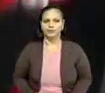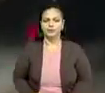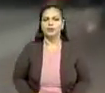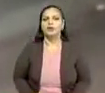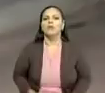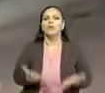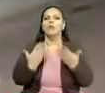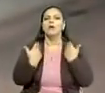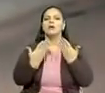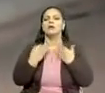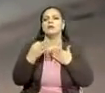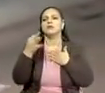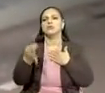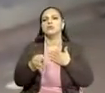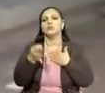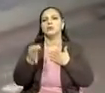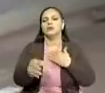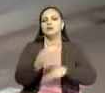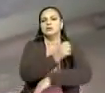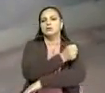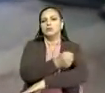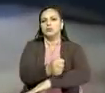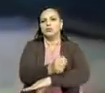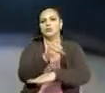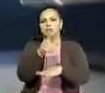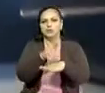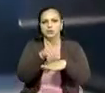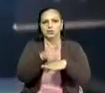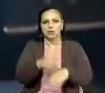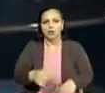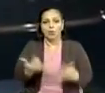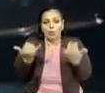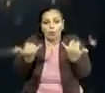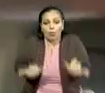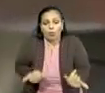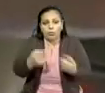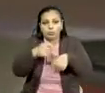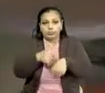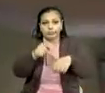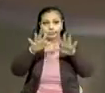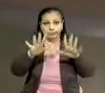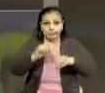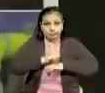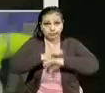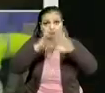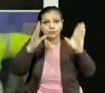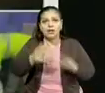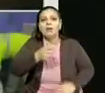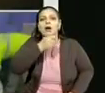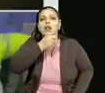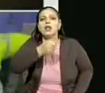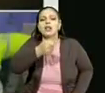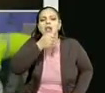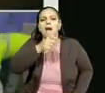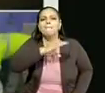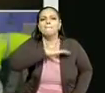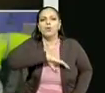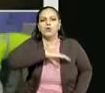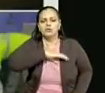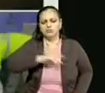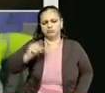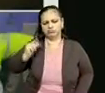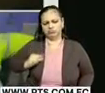cantones. A las 10 de la mañana la policía va a ofrecer una rueda de prensa para dar a conocer más detalles de